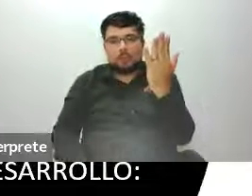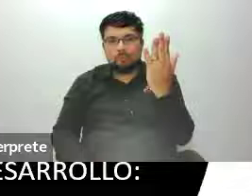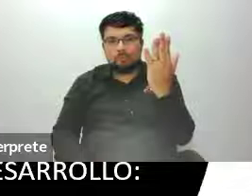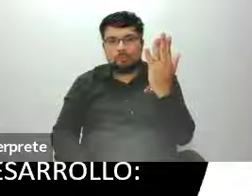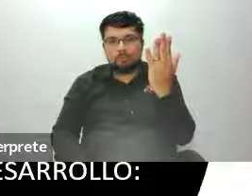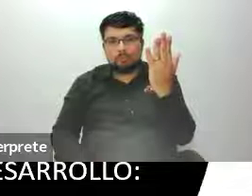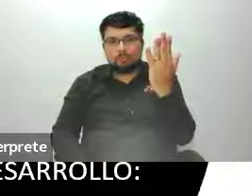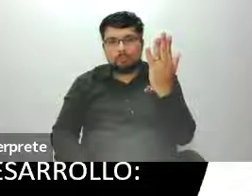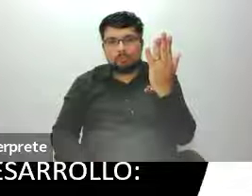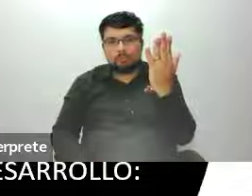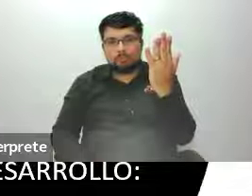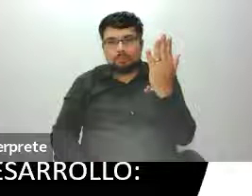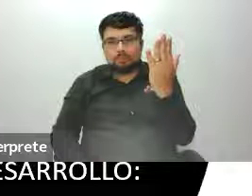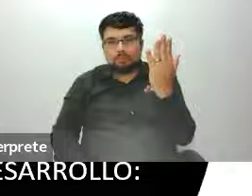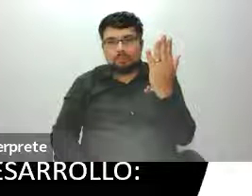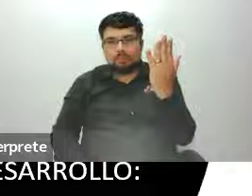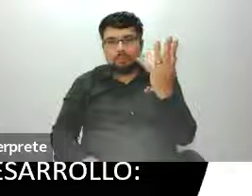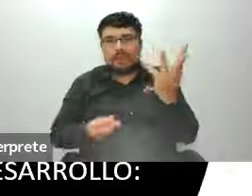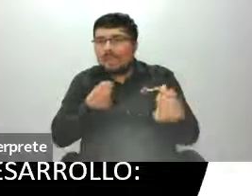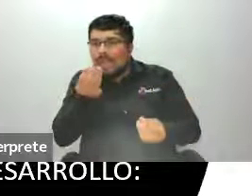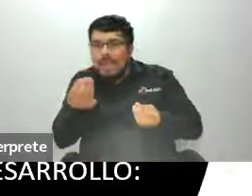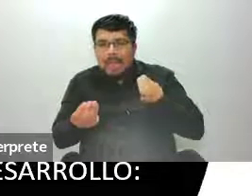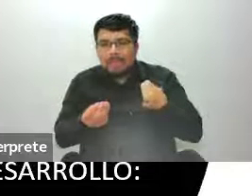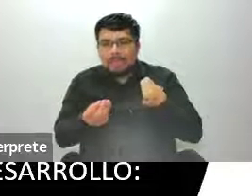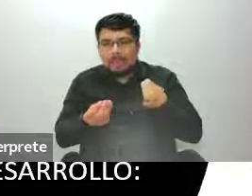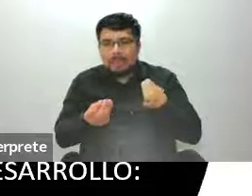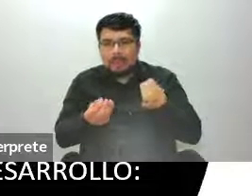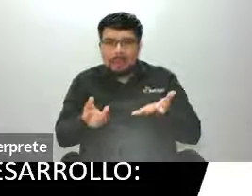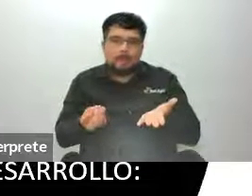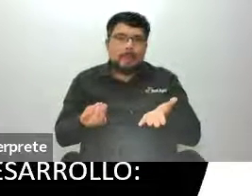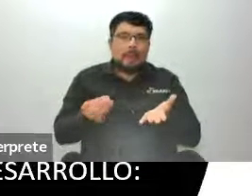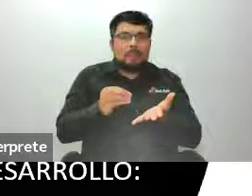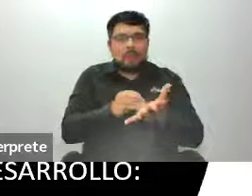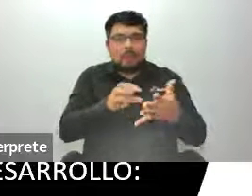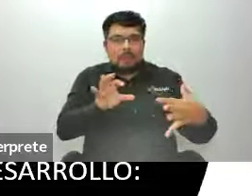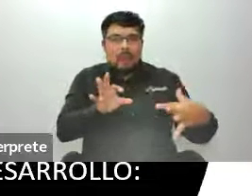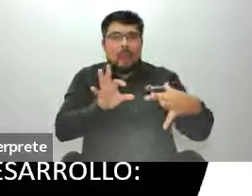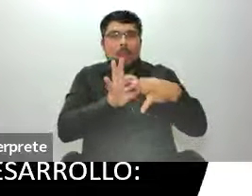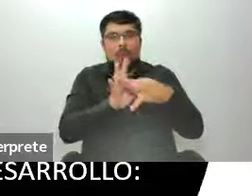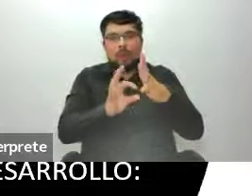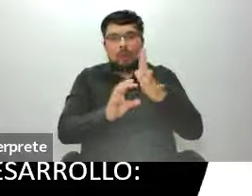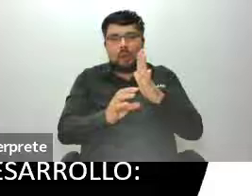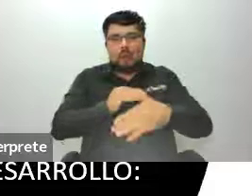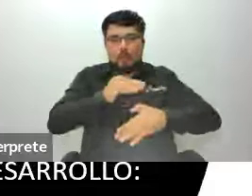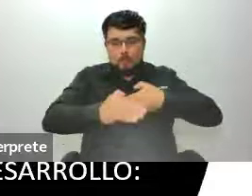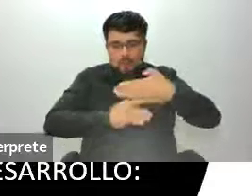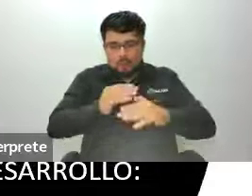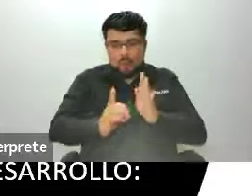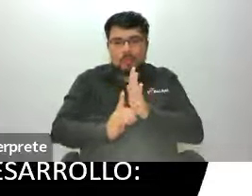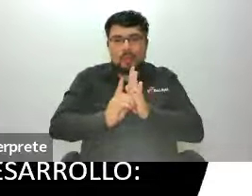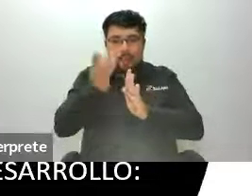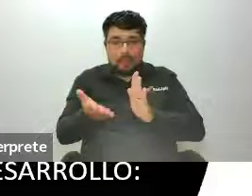qué hacer para poder estar más de acuerdo al proceso de desarrollo de ese niño o niña. Por ejemplo, el tipo